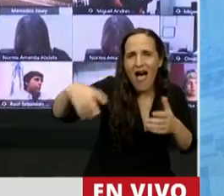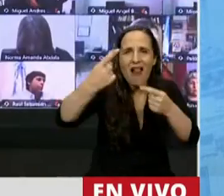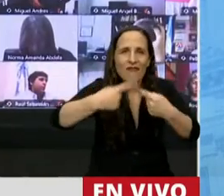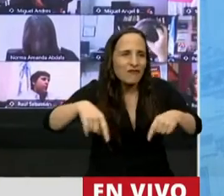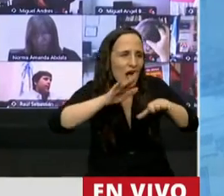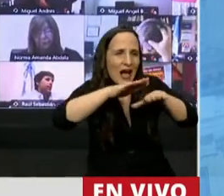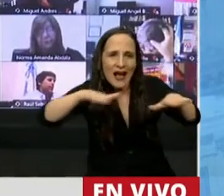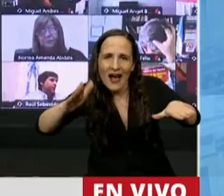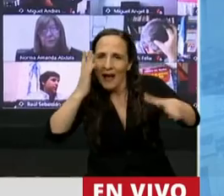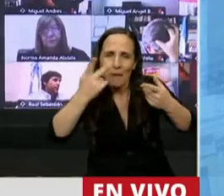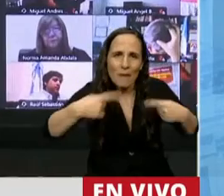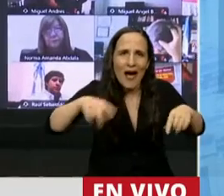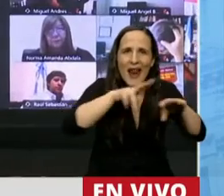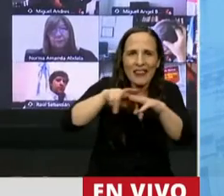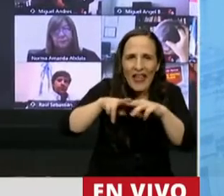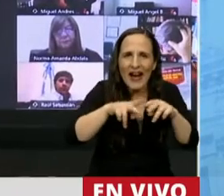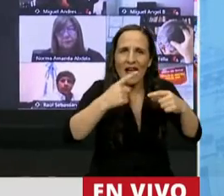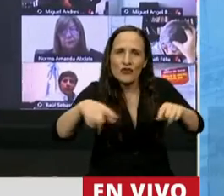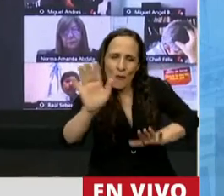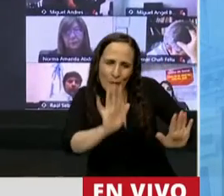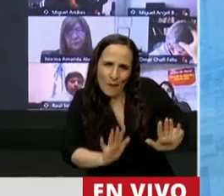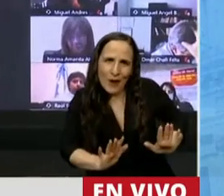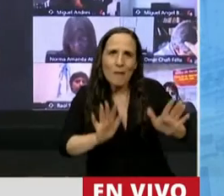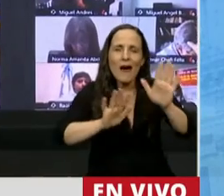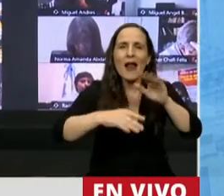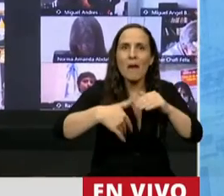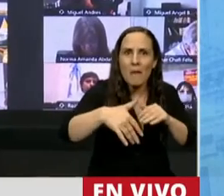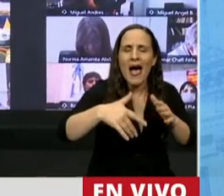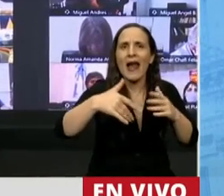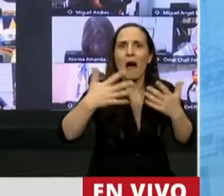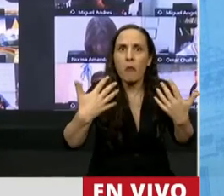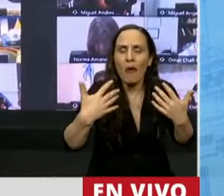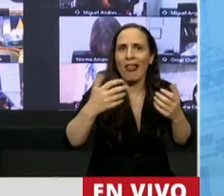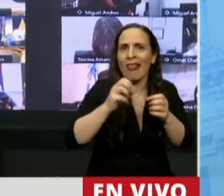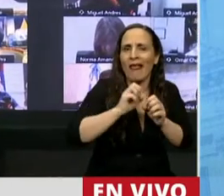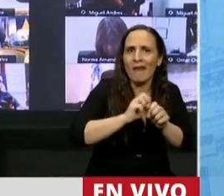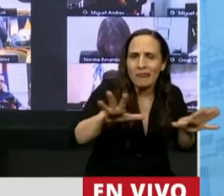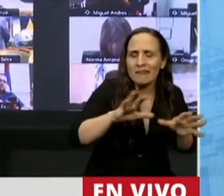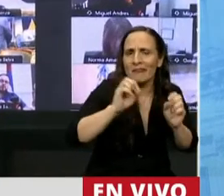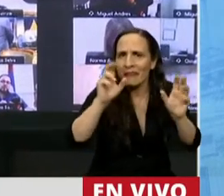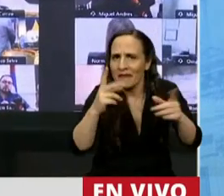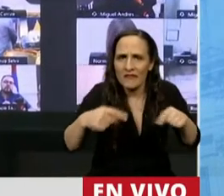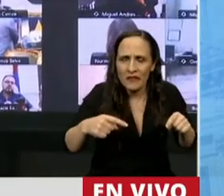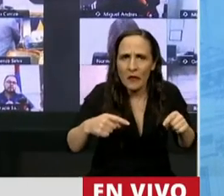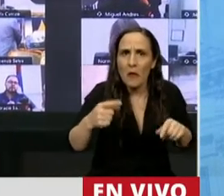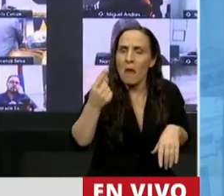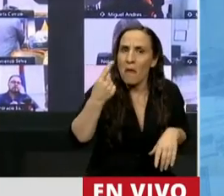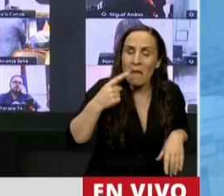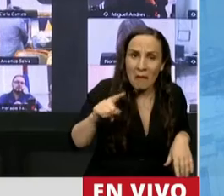todas luces inapropiada para la dimensión de la amenaza sanitaria. Sin embargo, aún